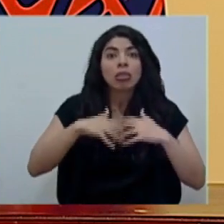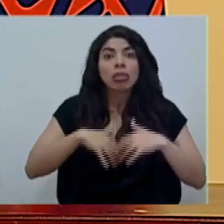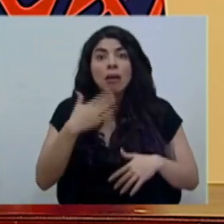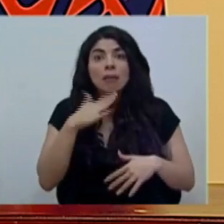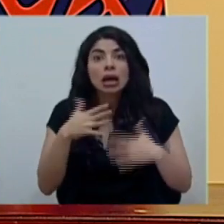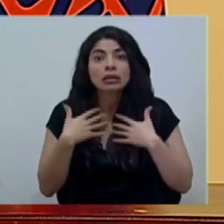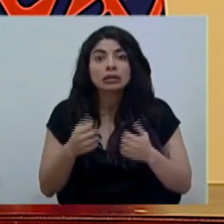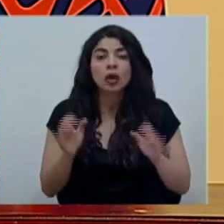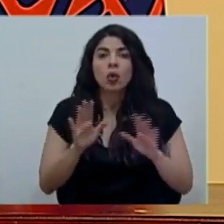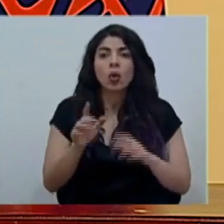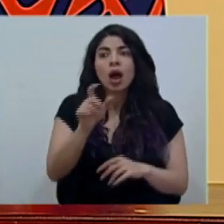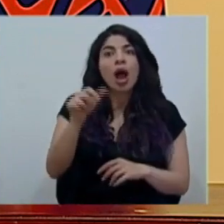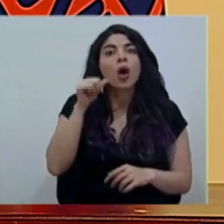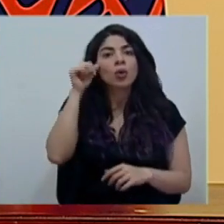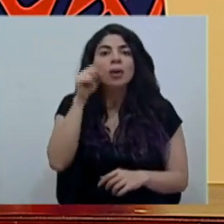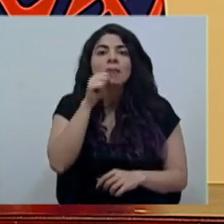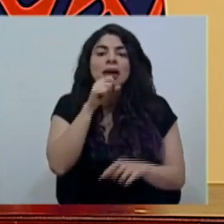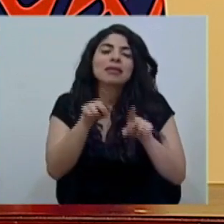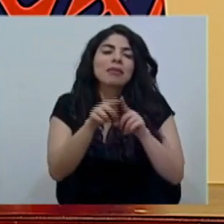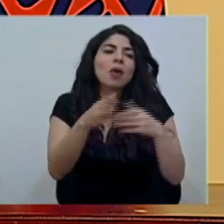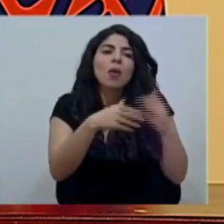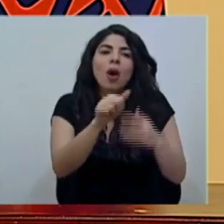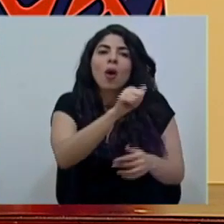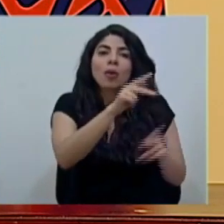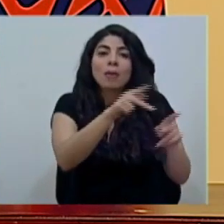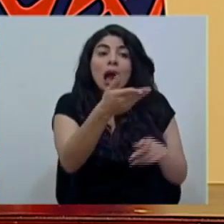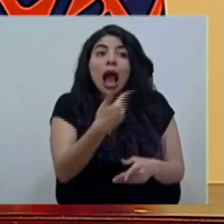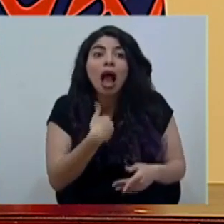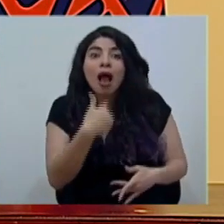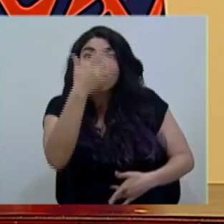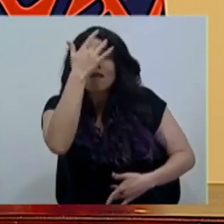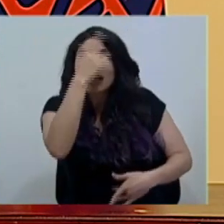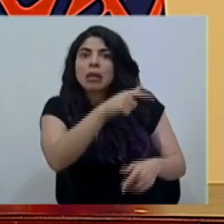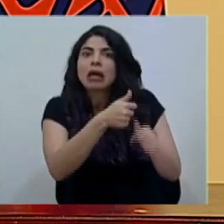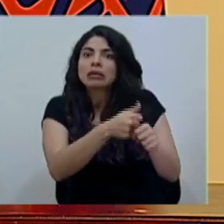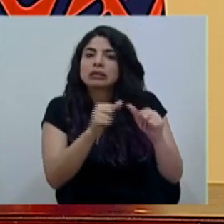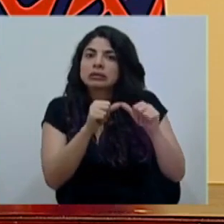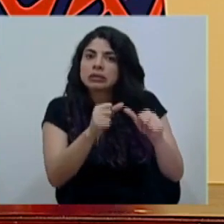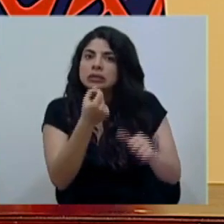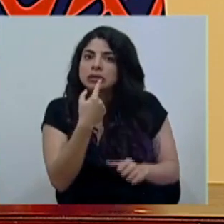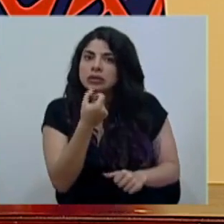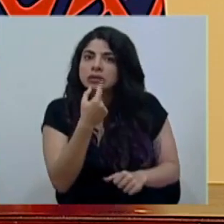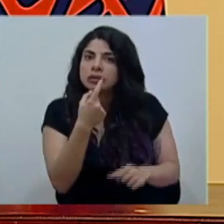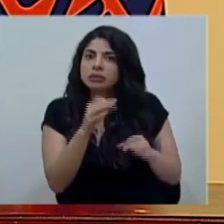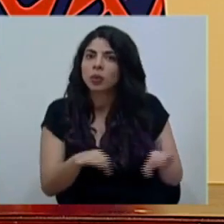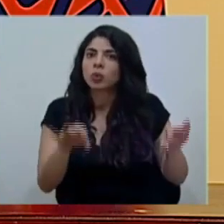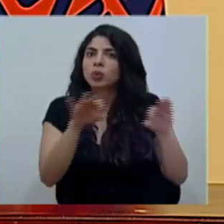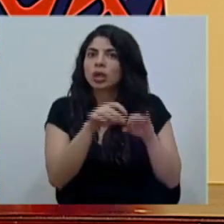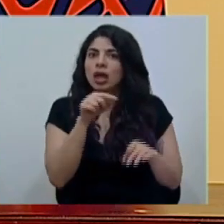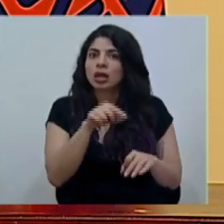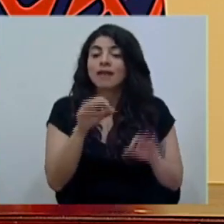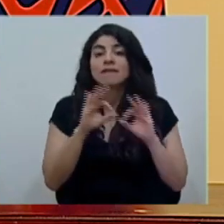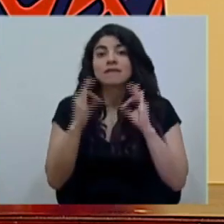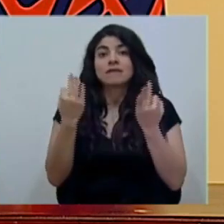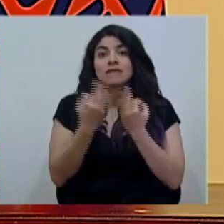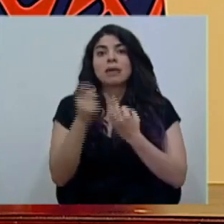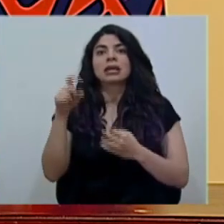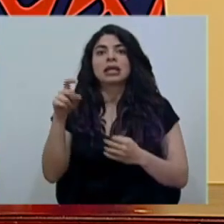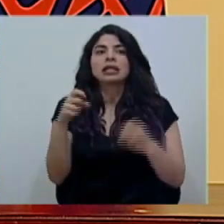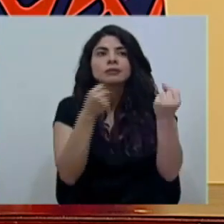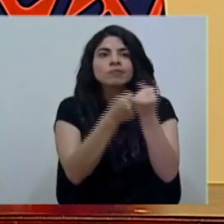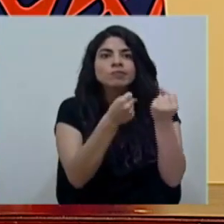mayores como de toda la población que tenga alguna enfermedad crónica. Eso es realmente muy importante y nosotros como familias tenemos que